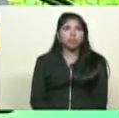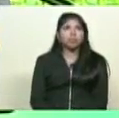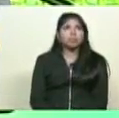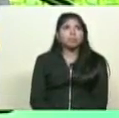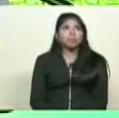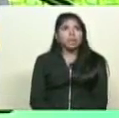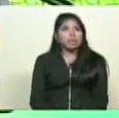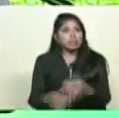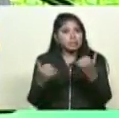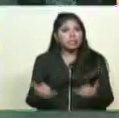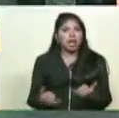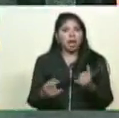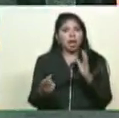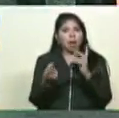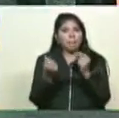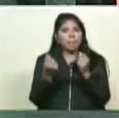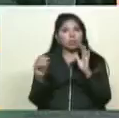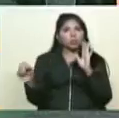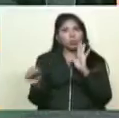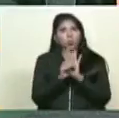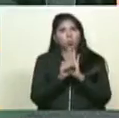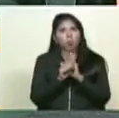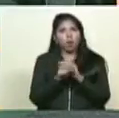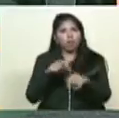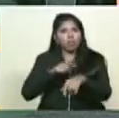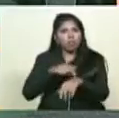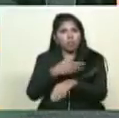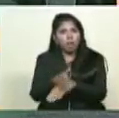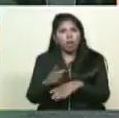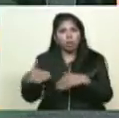inmediata. Sin retardo, sin demora.